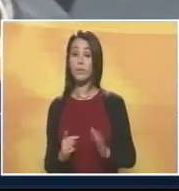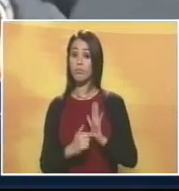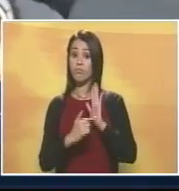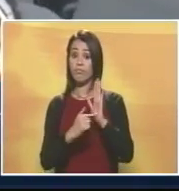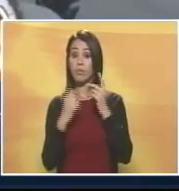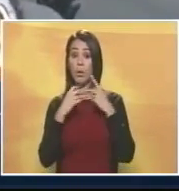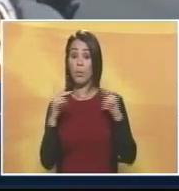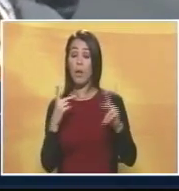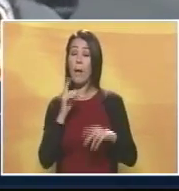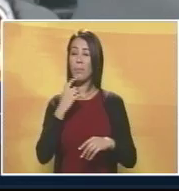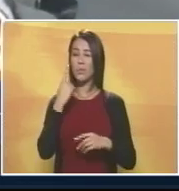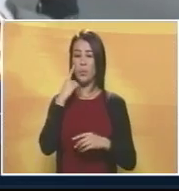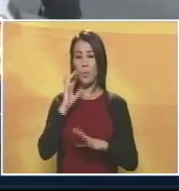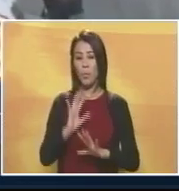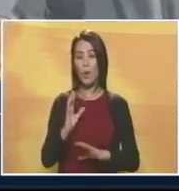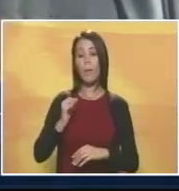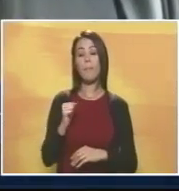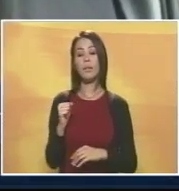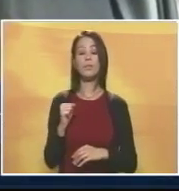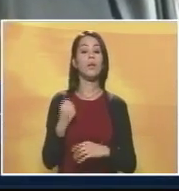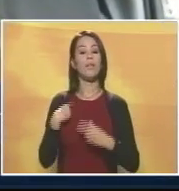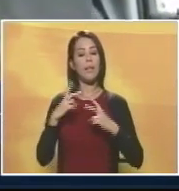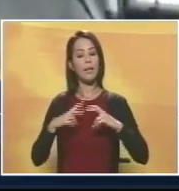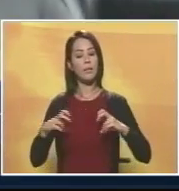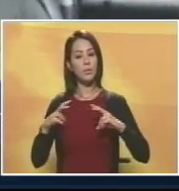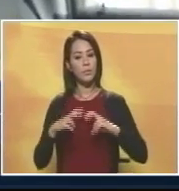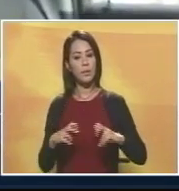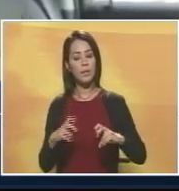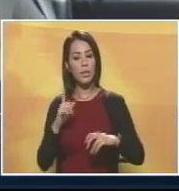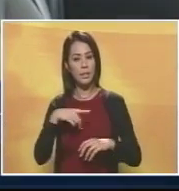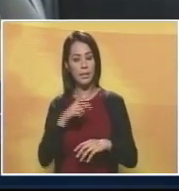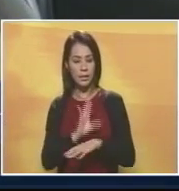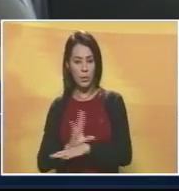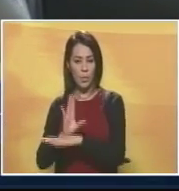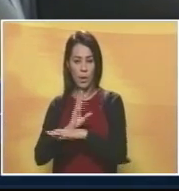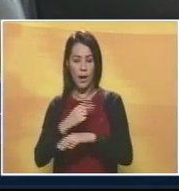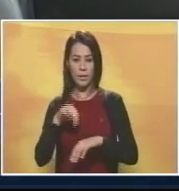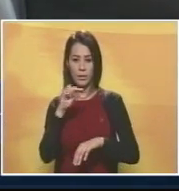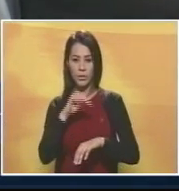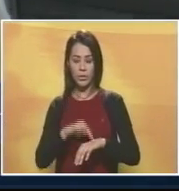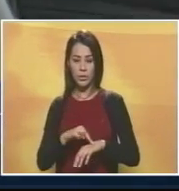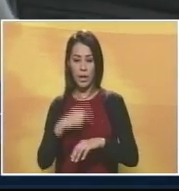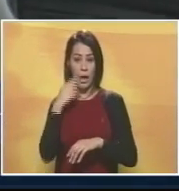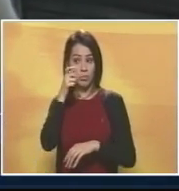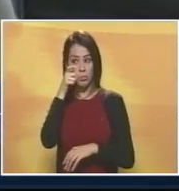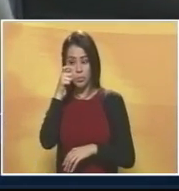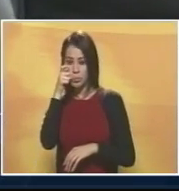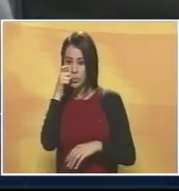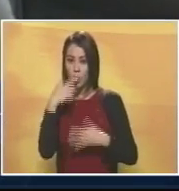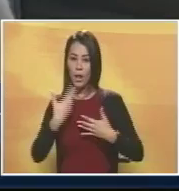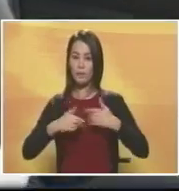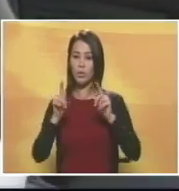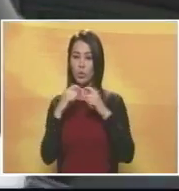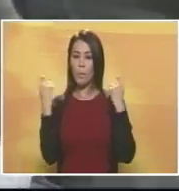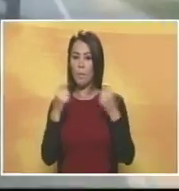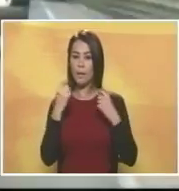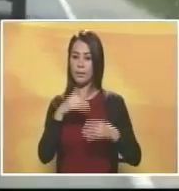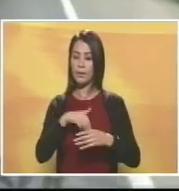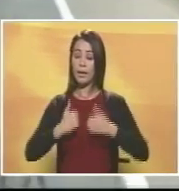de supuestos agentes del Centro de Investigación y Seguridad Nacional que lo han espiado durante su campaña.